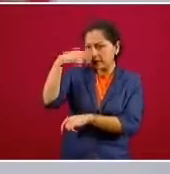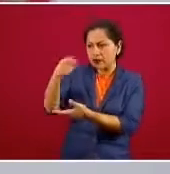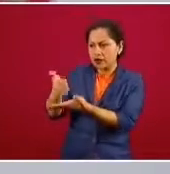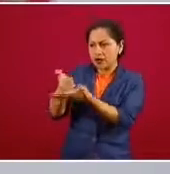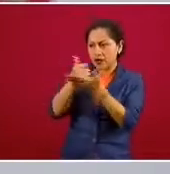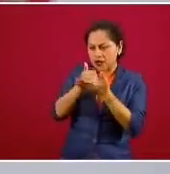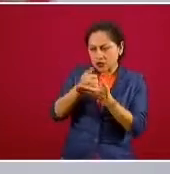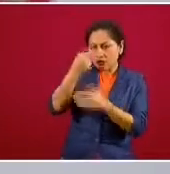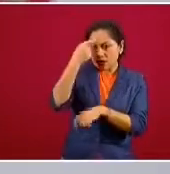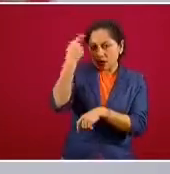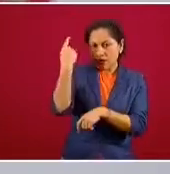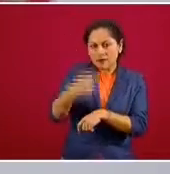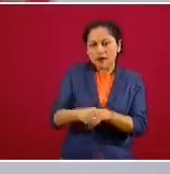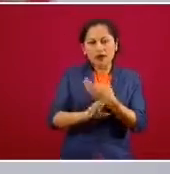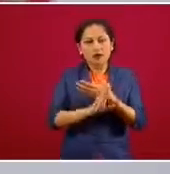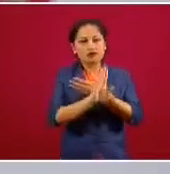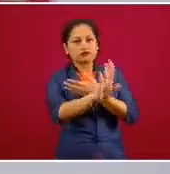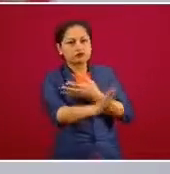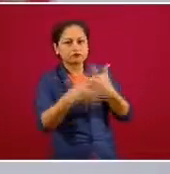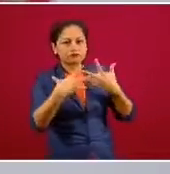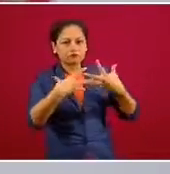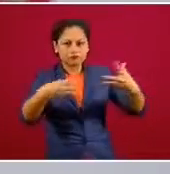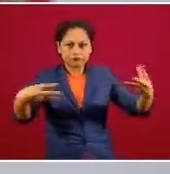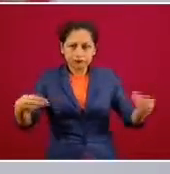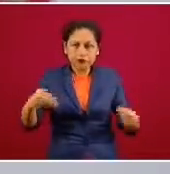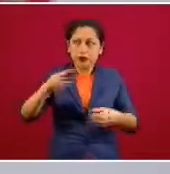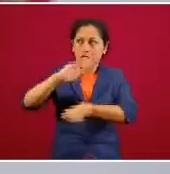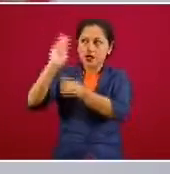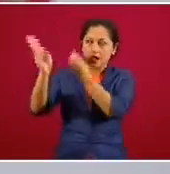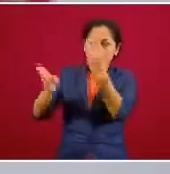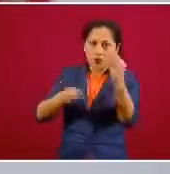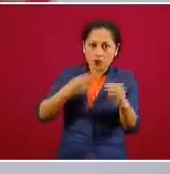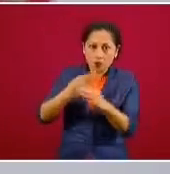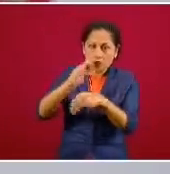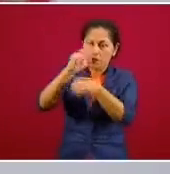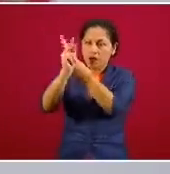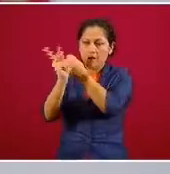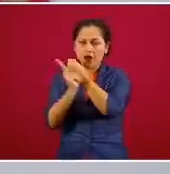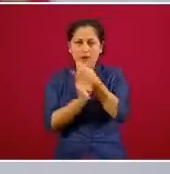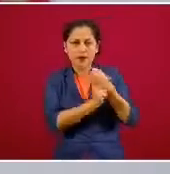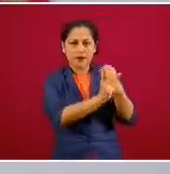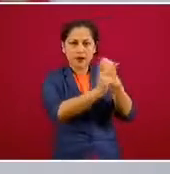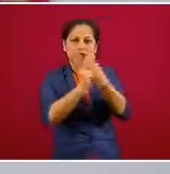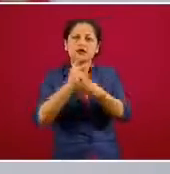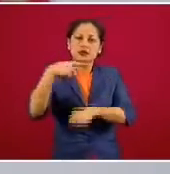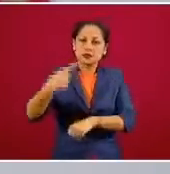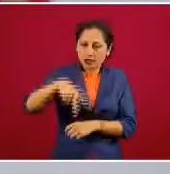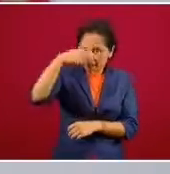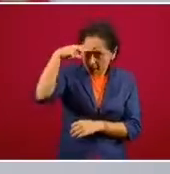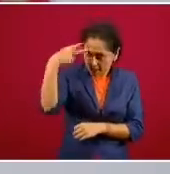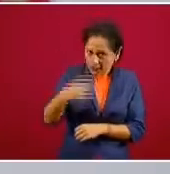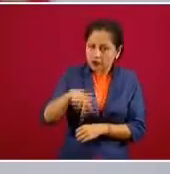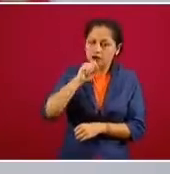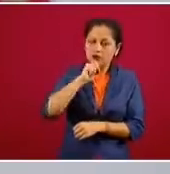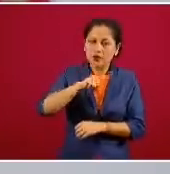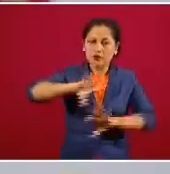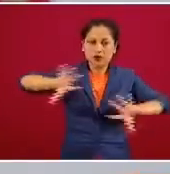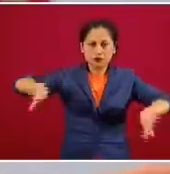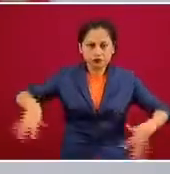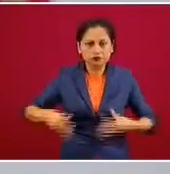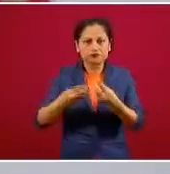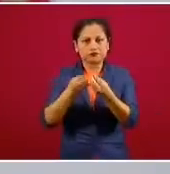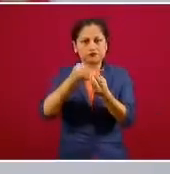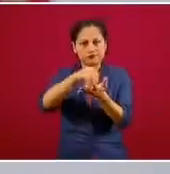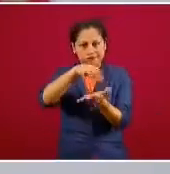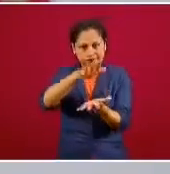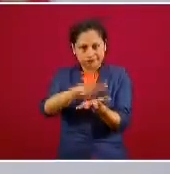en el mundo y en México. Algunos de los elementos que hemos estado comentando a lo largo de la